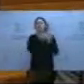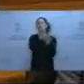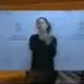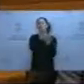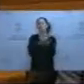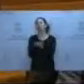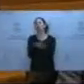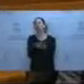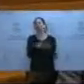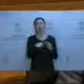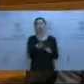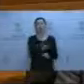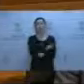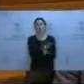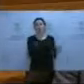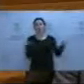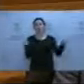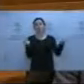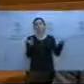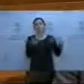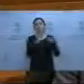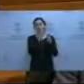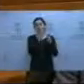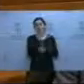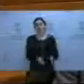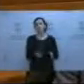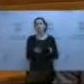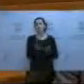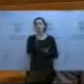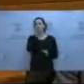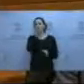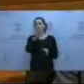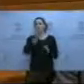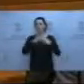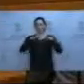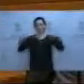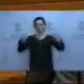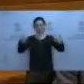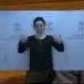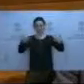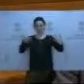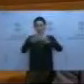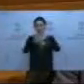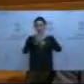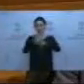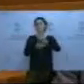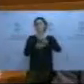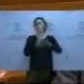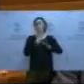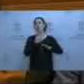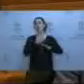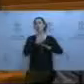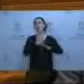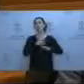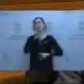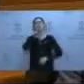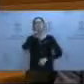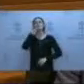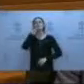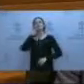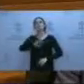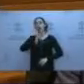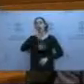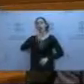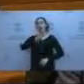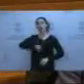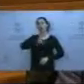usted, prometió en sesión plenaria que esa aula no se cerraría y habló en boca de usted. ¿Quién mintió? ¿El alcalde de Cangas